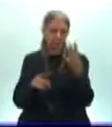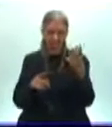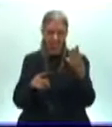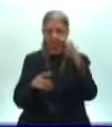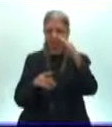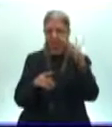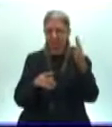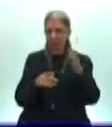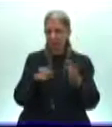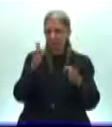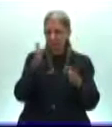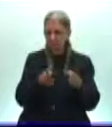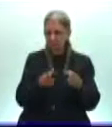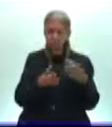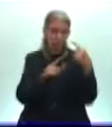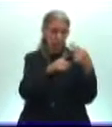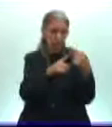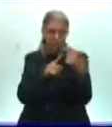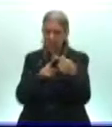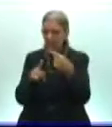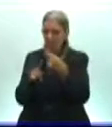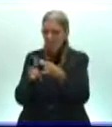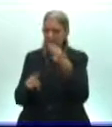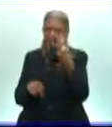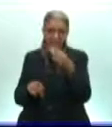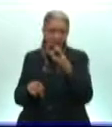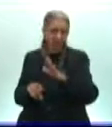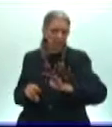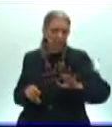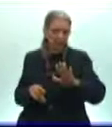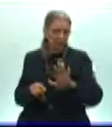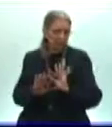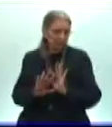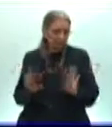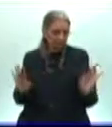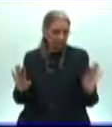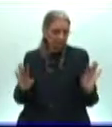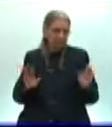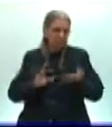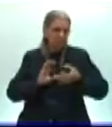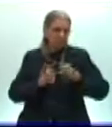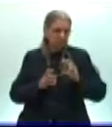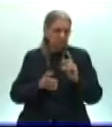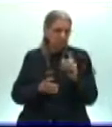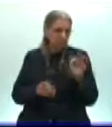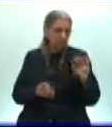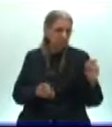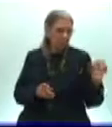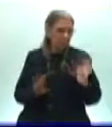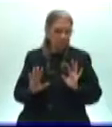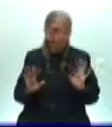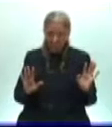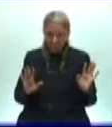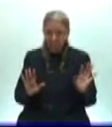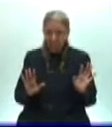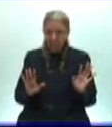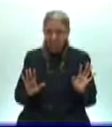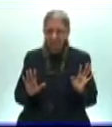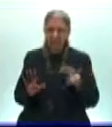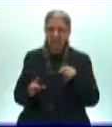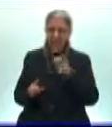les quedaría, ¿verdad?, aplicar la fórmula para hallar el perímetro del triángulo.